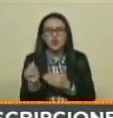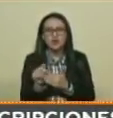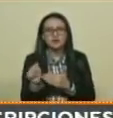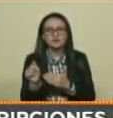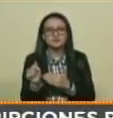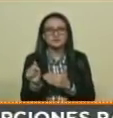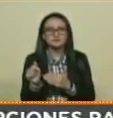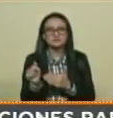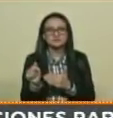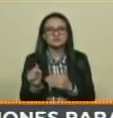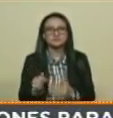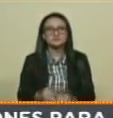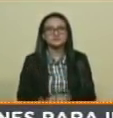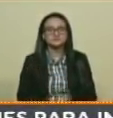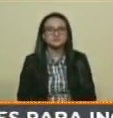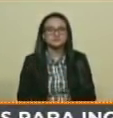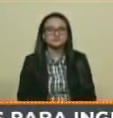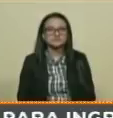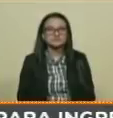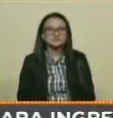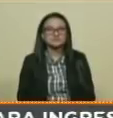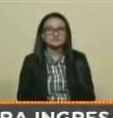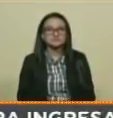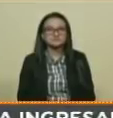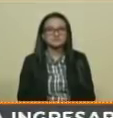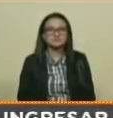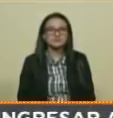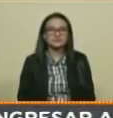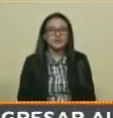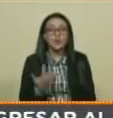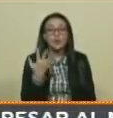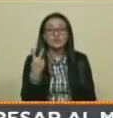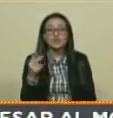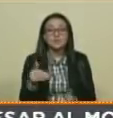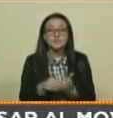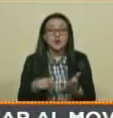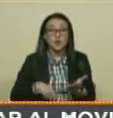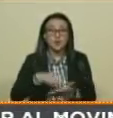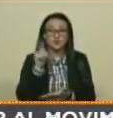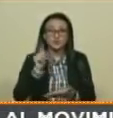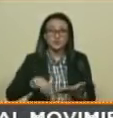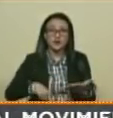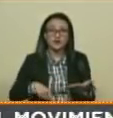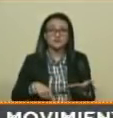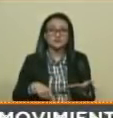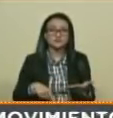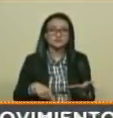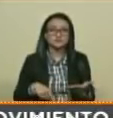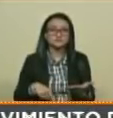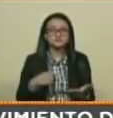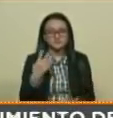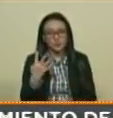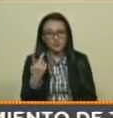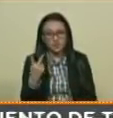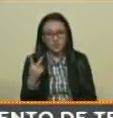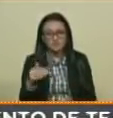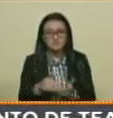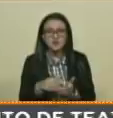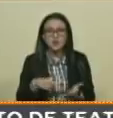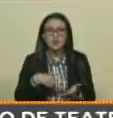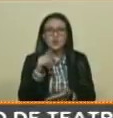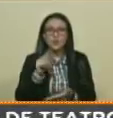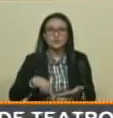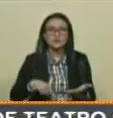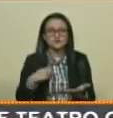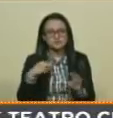procura. Si eran 42 mil contratos y solamente de esos 42 mil contratos